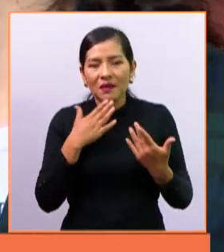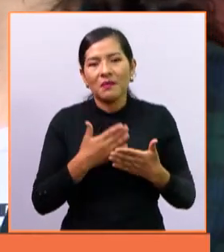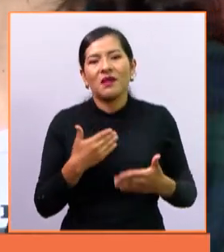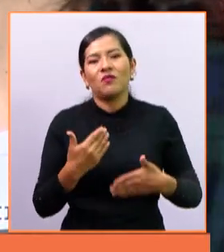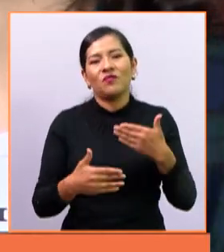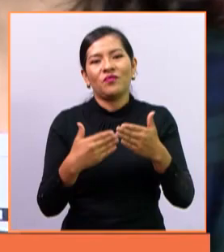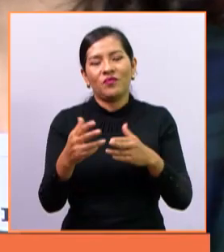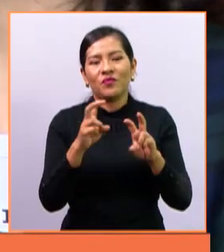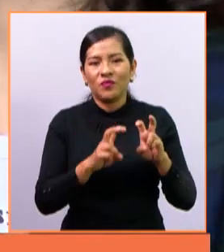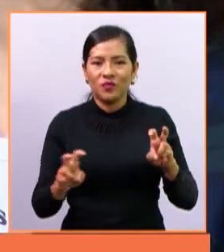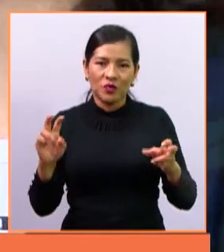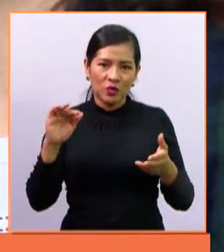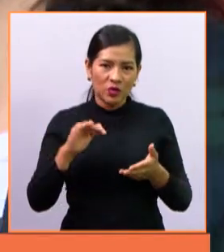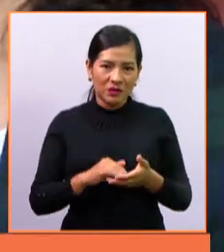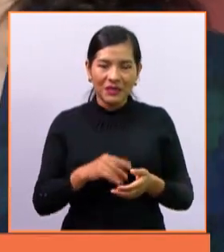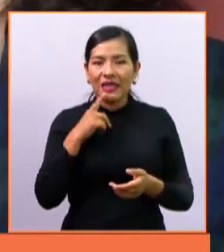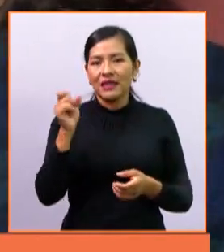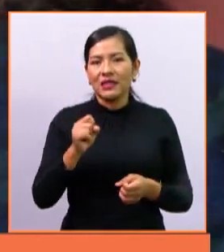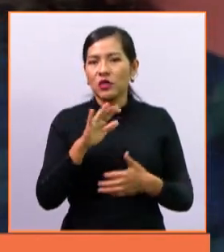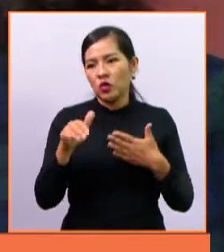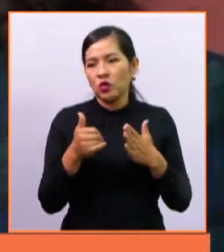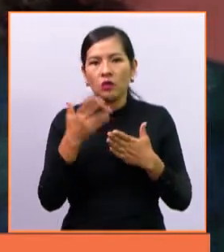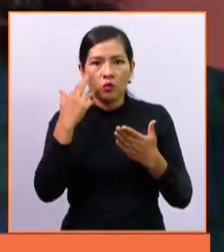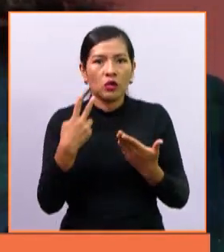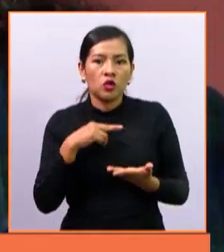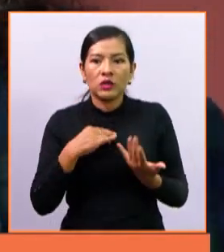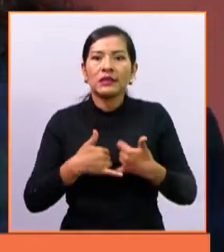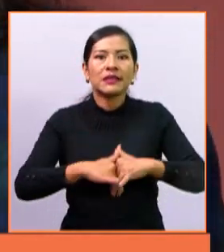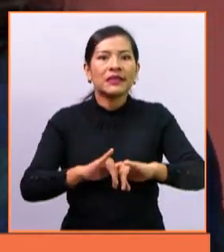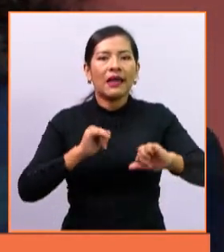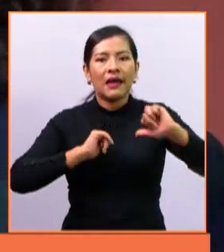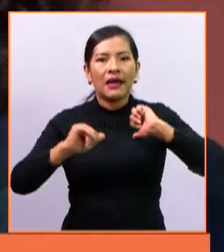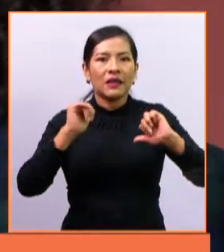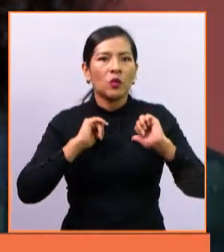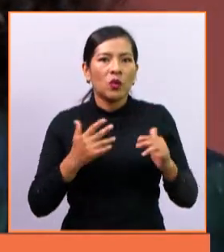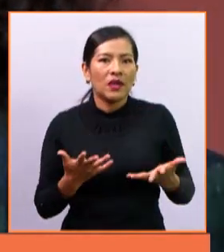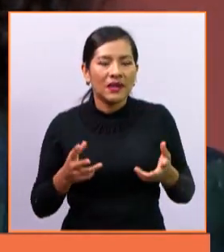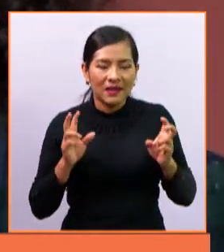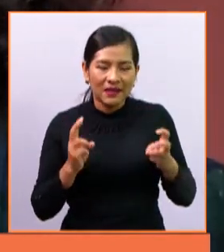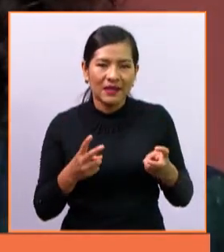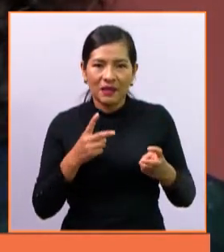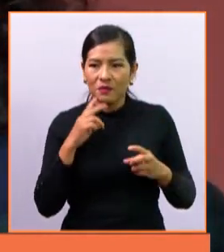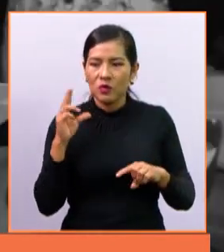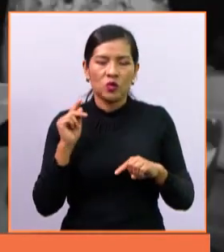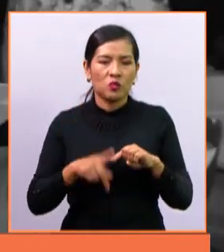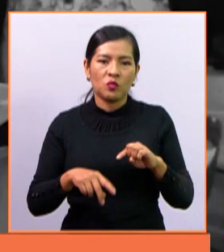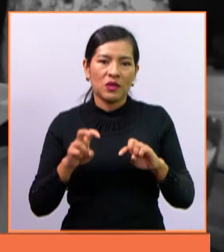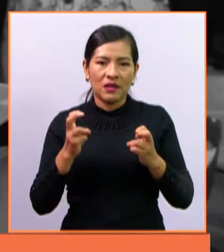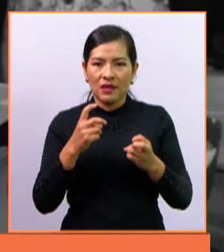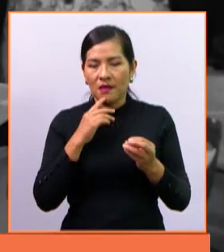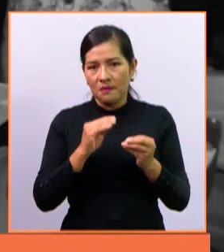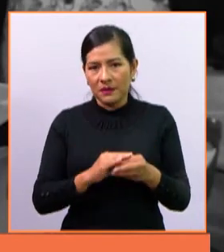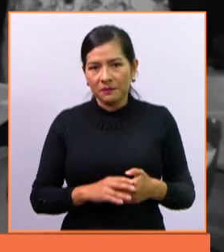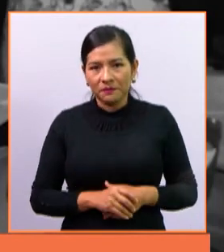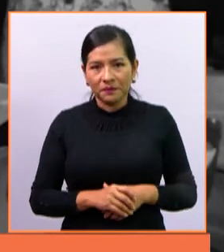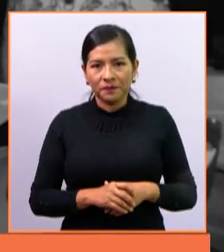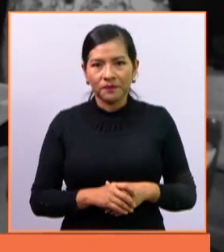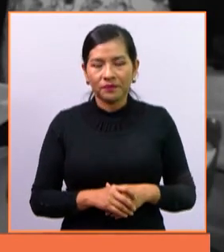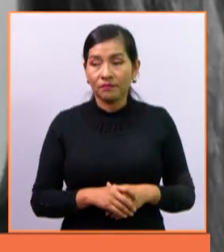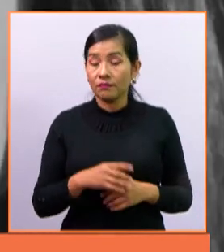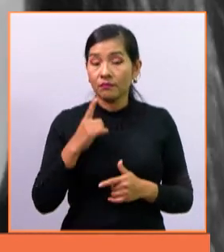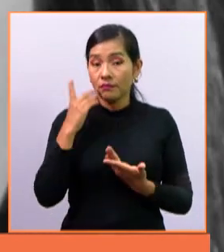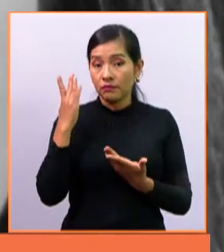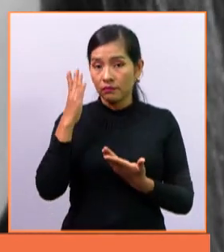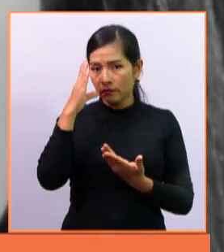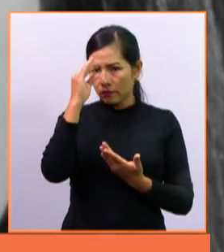¿no? Sí. Pero estaba porque divertido. Seguía a actuar, ¿no? No hay sí. Nada que entonces hacer. Quedó en la escena, estaba bien. Pero a un caballero como